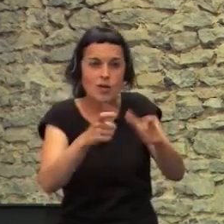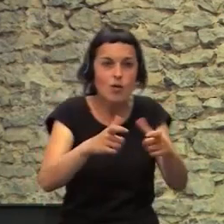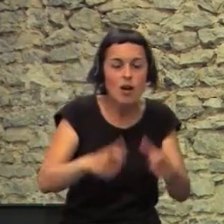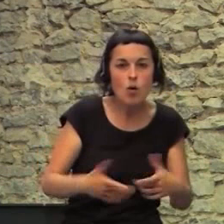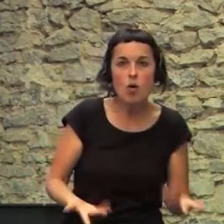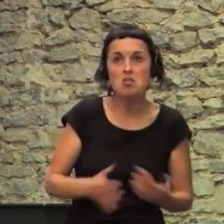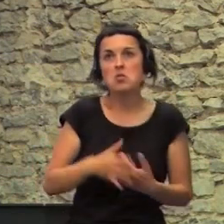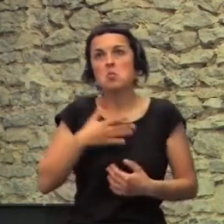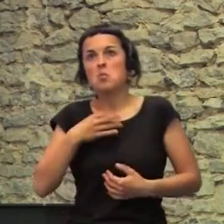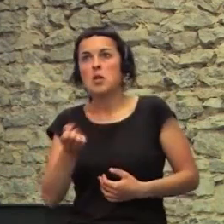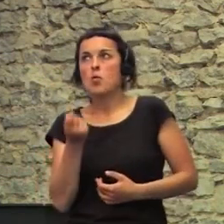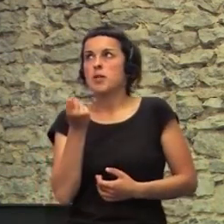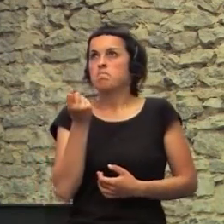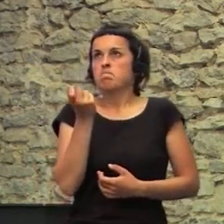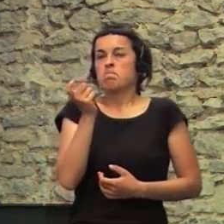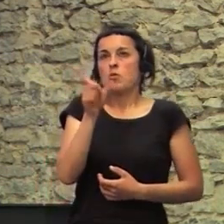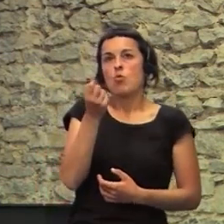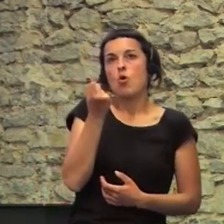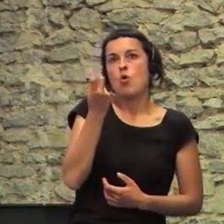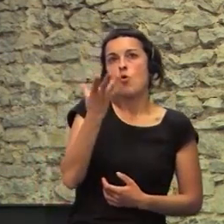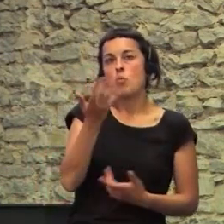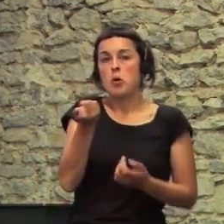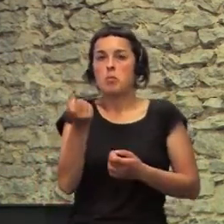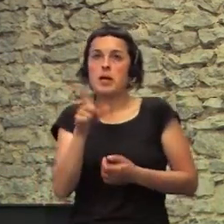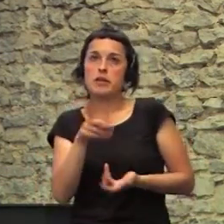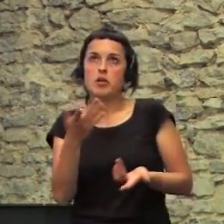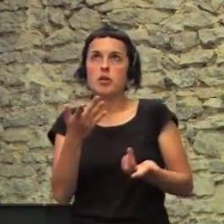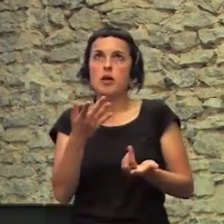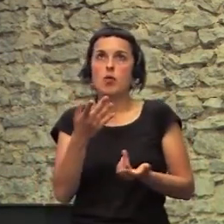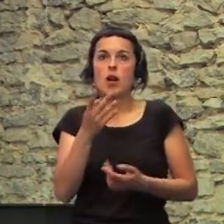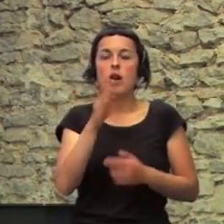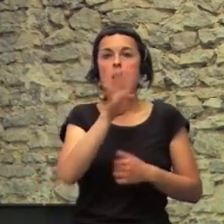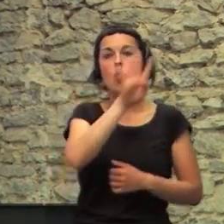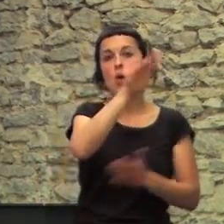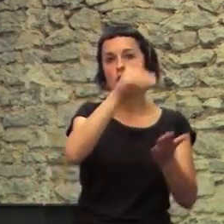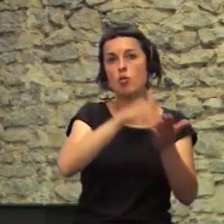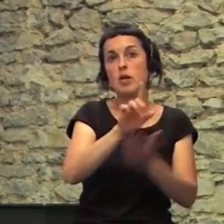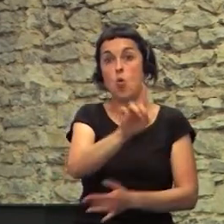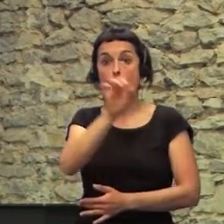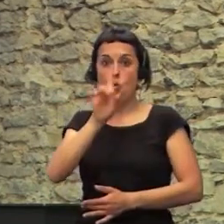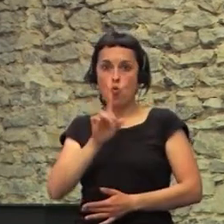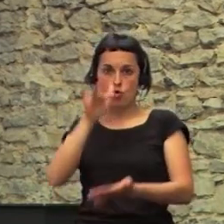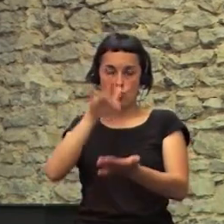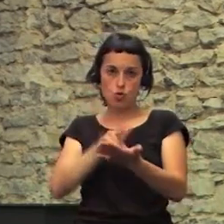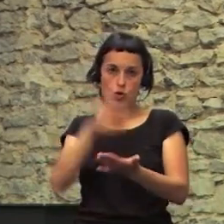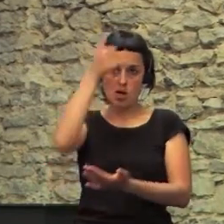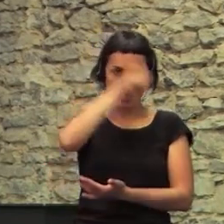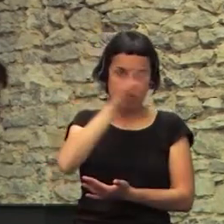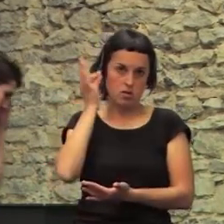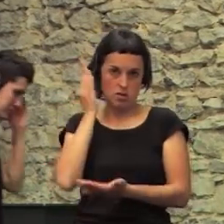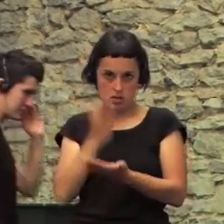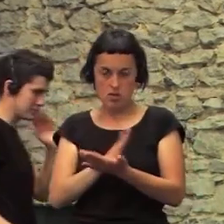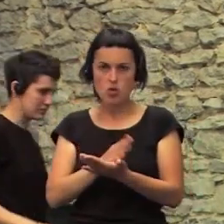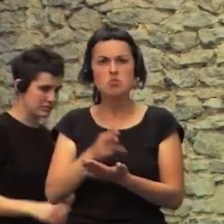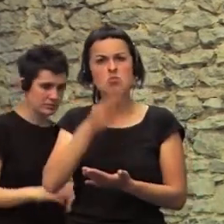cifras aproximadas que, bueno, pueden hablar eso de un caso de cada 4.000 o... Pero bueno, no es un tema bastante